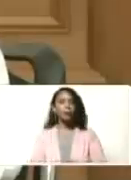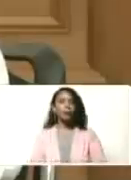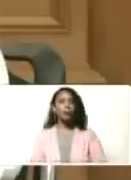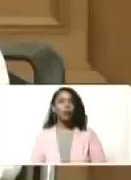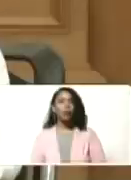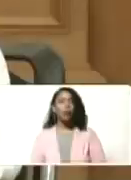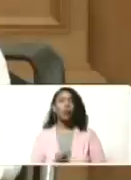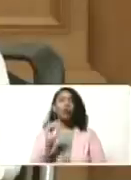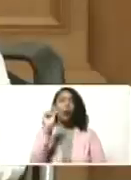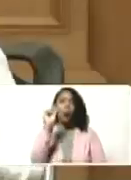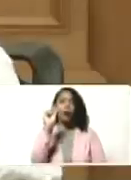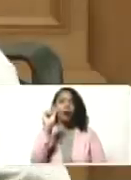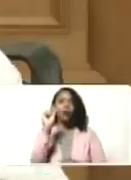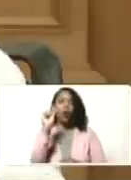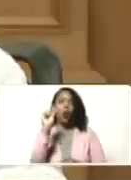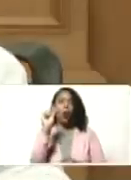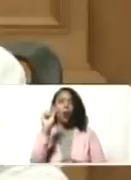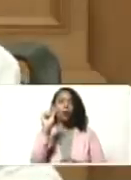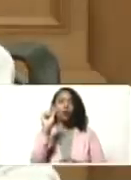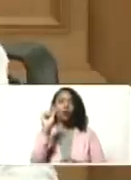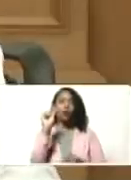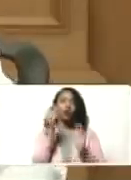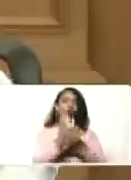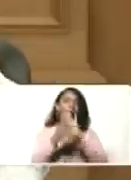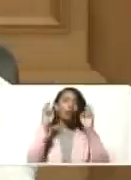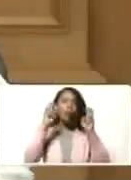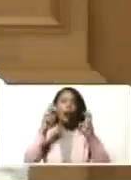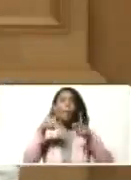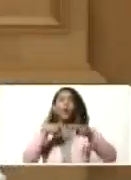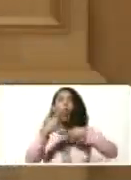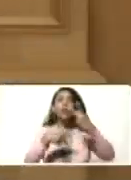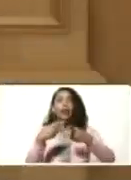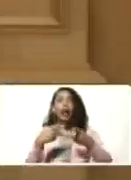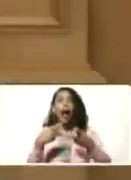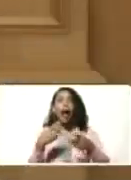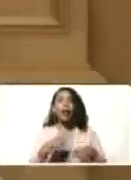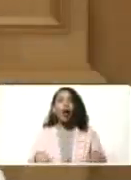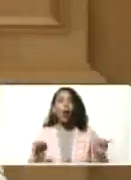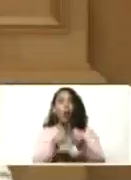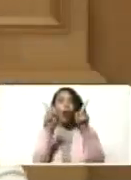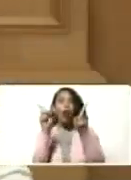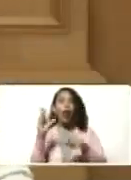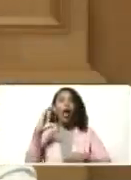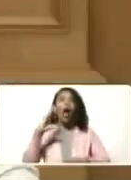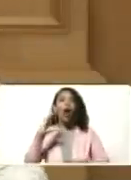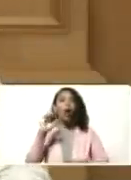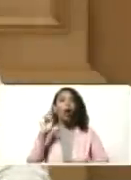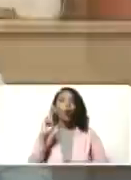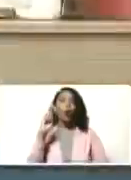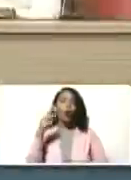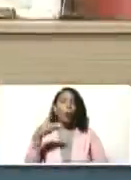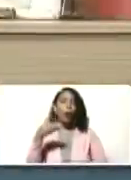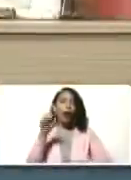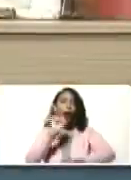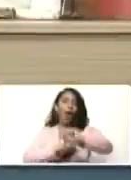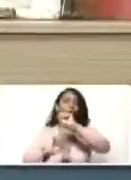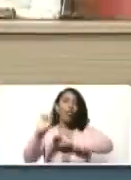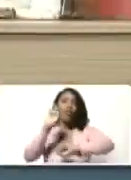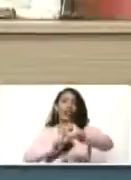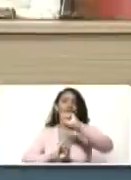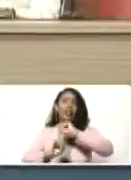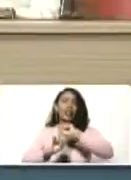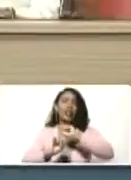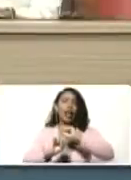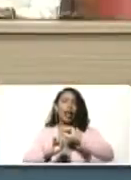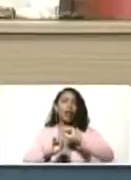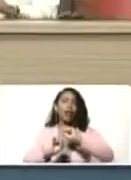un poquito más allá de llevar como una política común a la COP la defensa de la selva